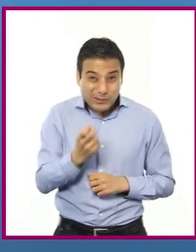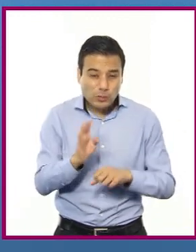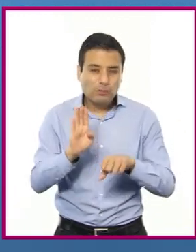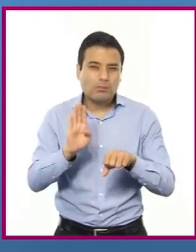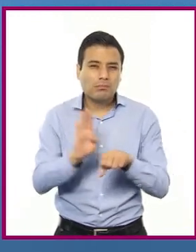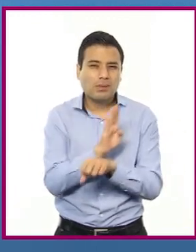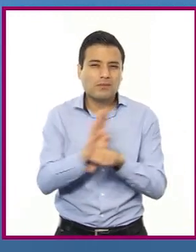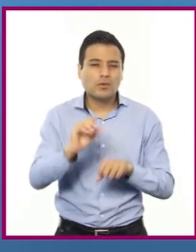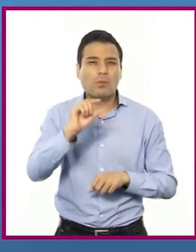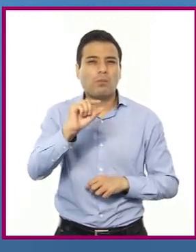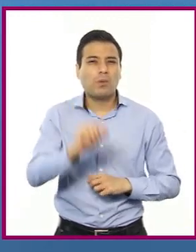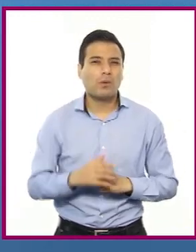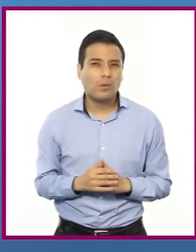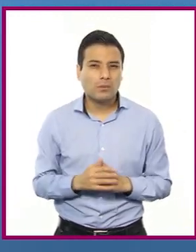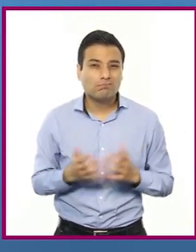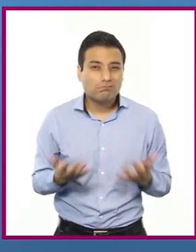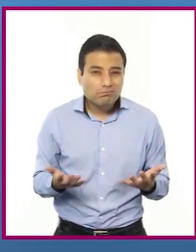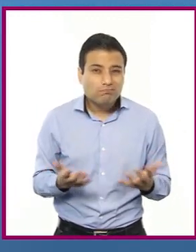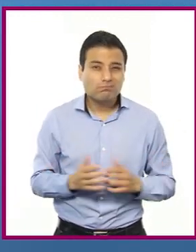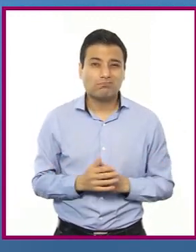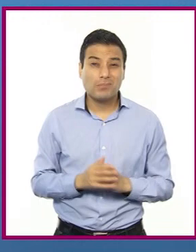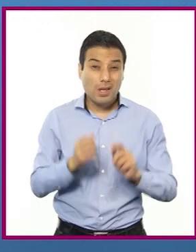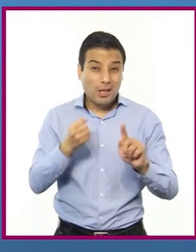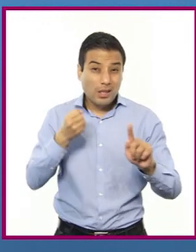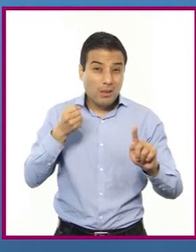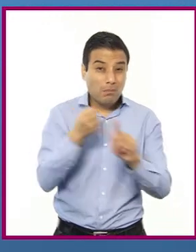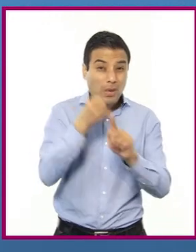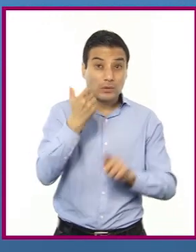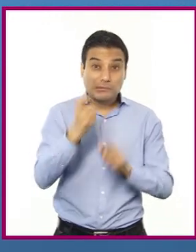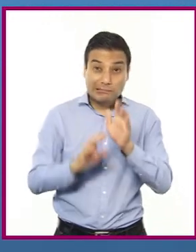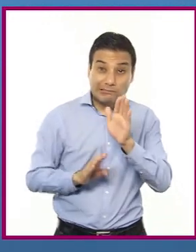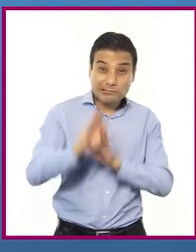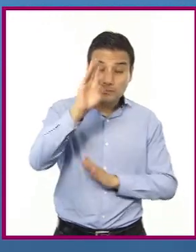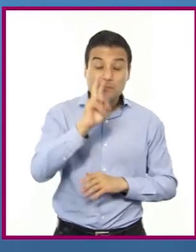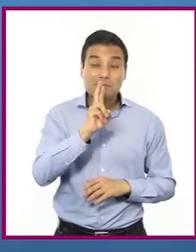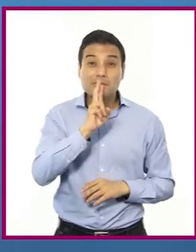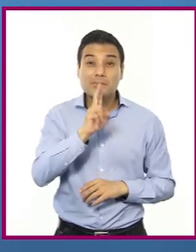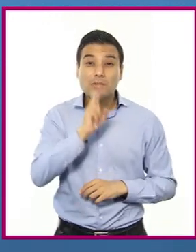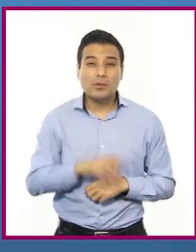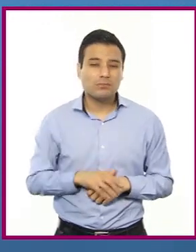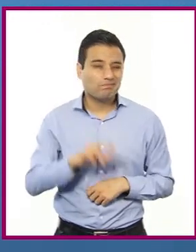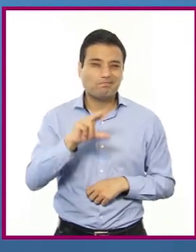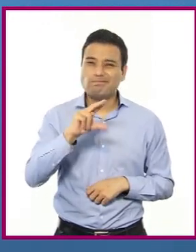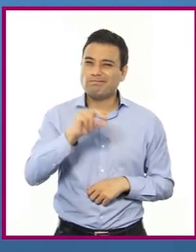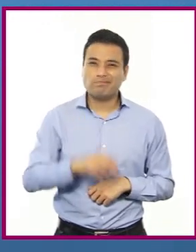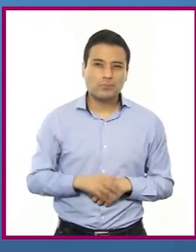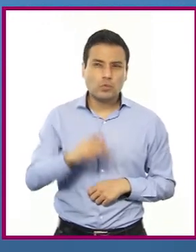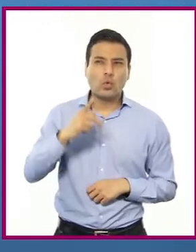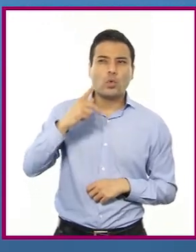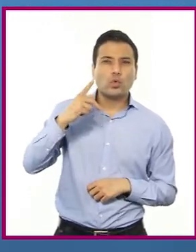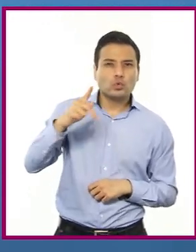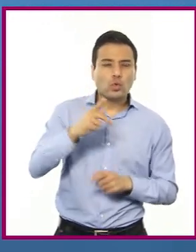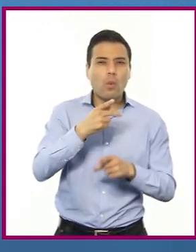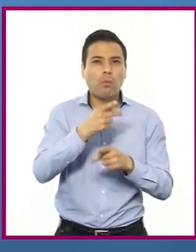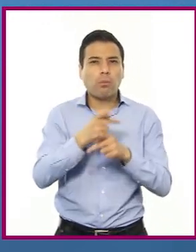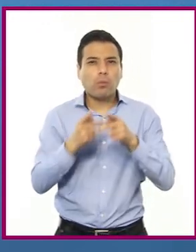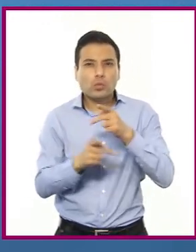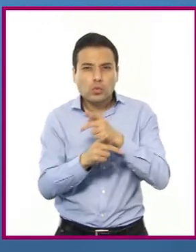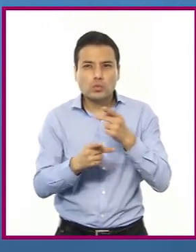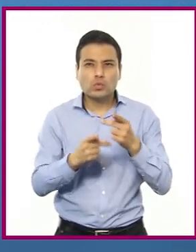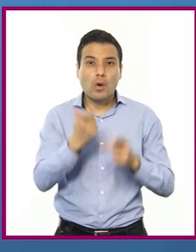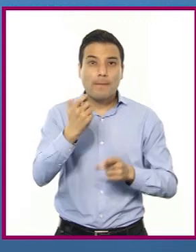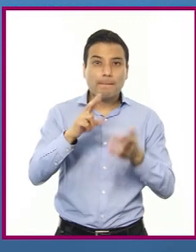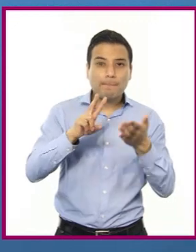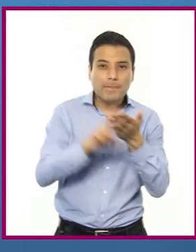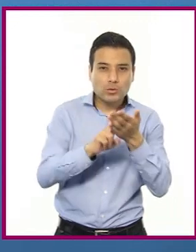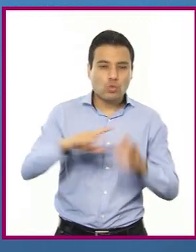beneficios y generó poco impacto en la economía nacional. Sus productos y precios fueron controlados